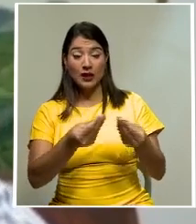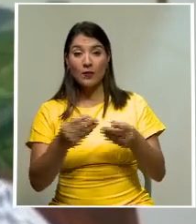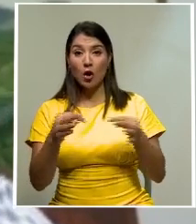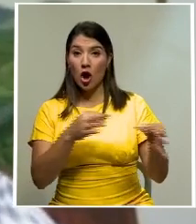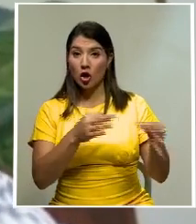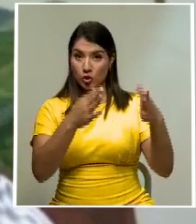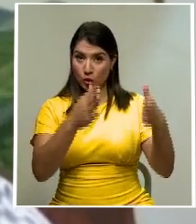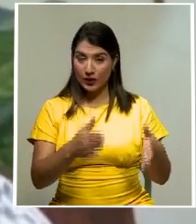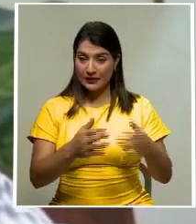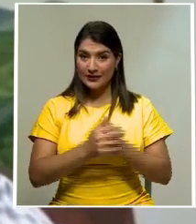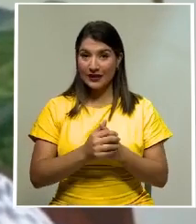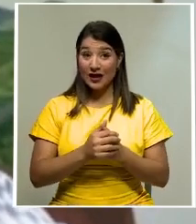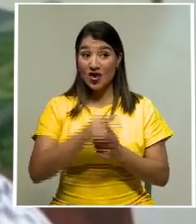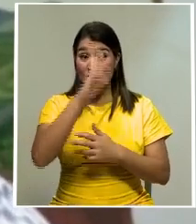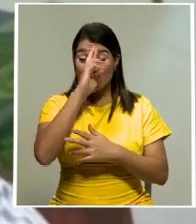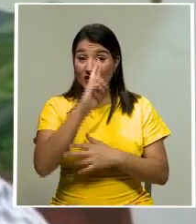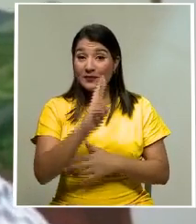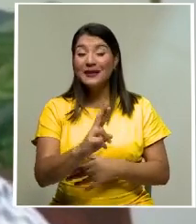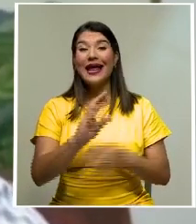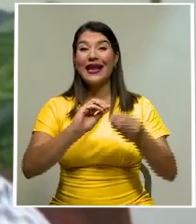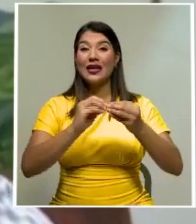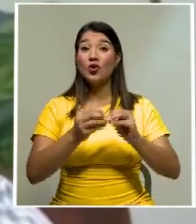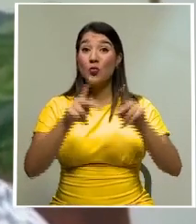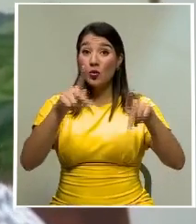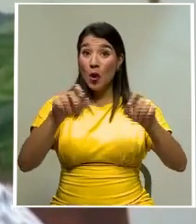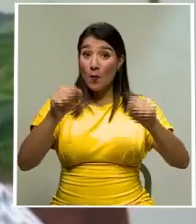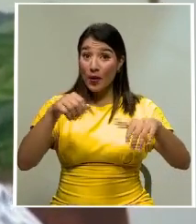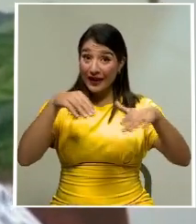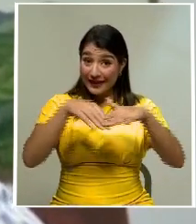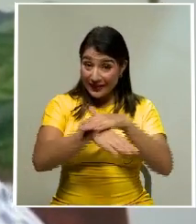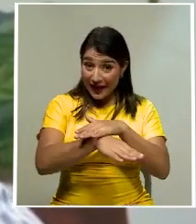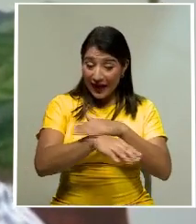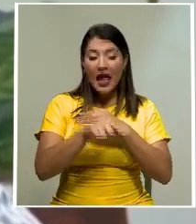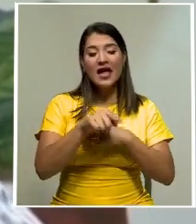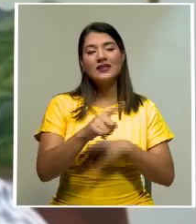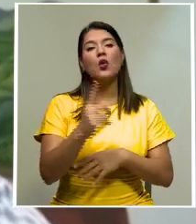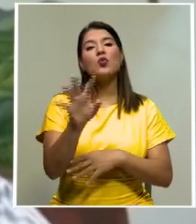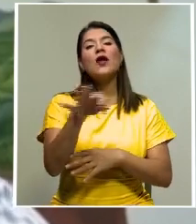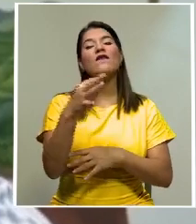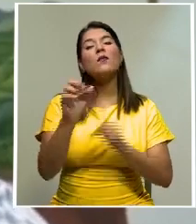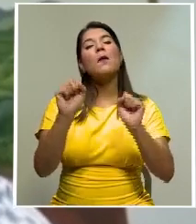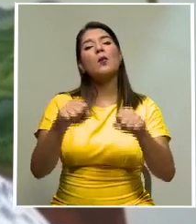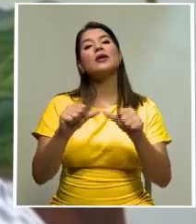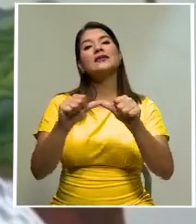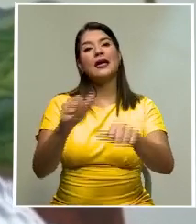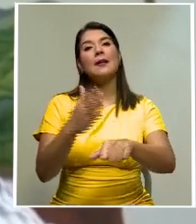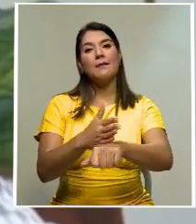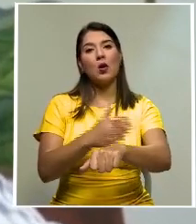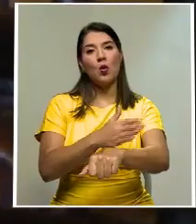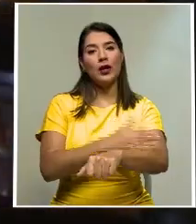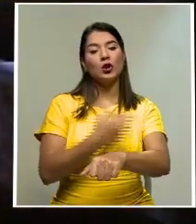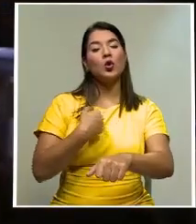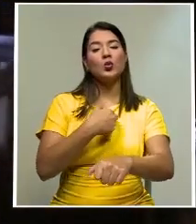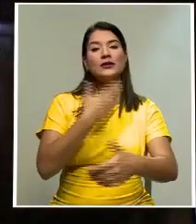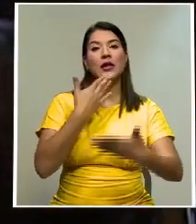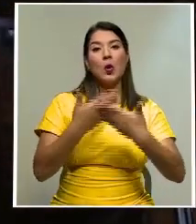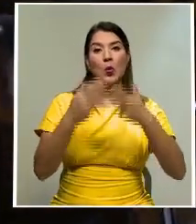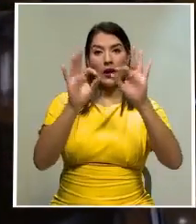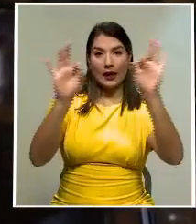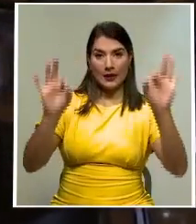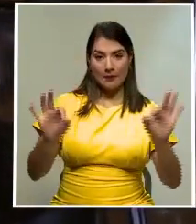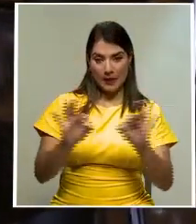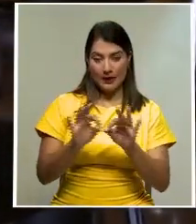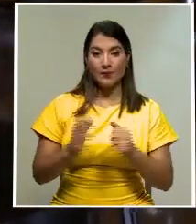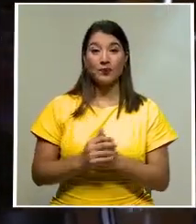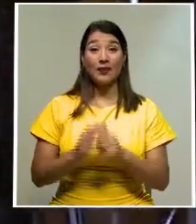y respetar los aforos dentro de las áreas protegidas es una forma de seguir fortaleciendo ese posicionamiento. Por su